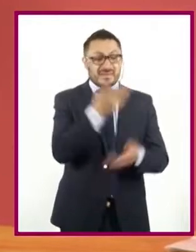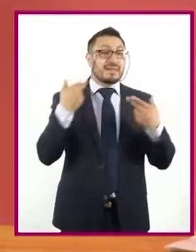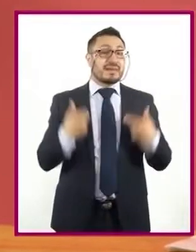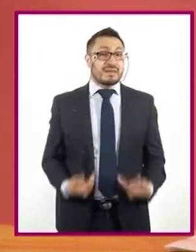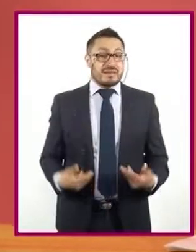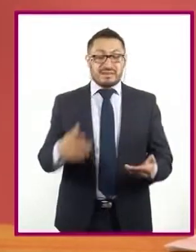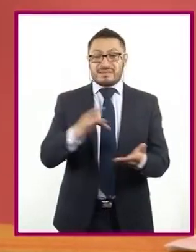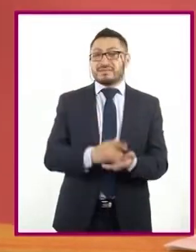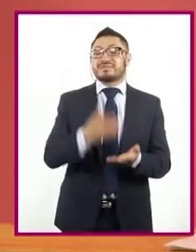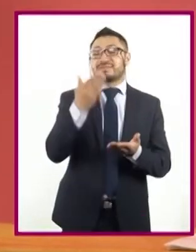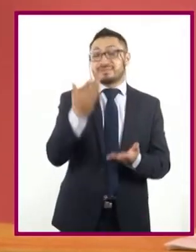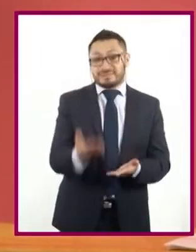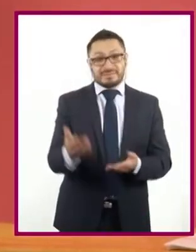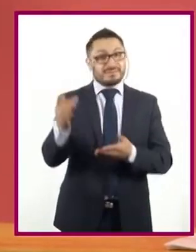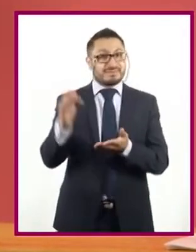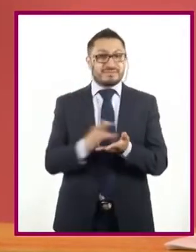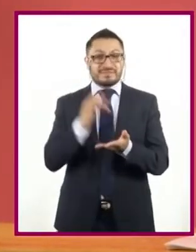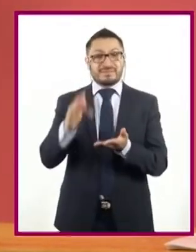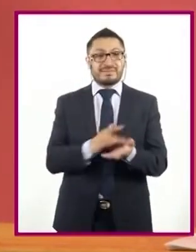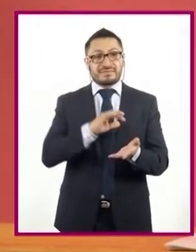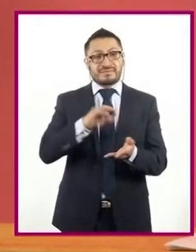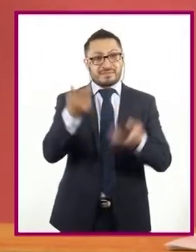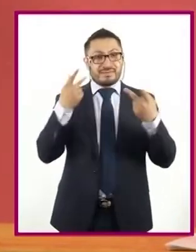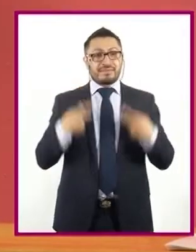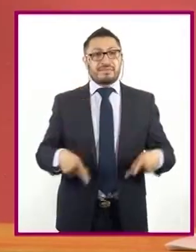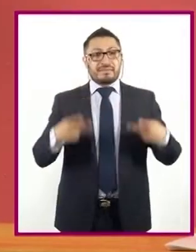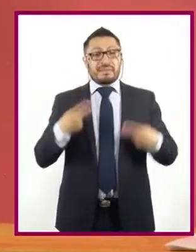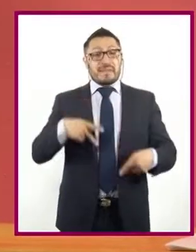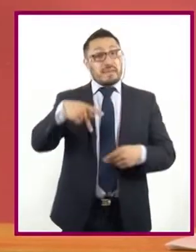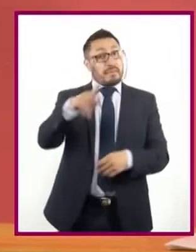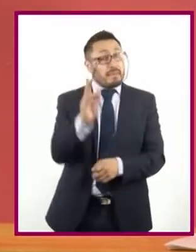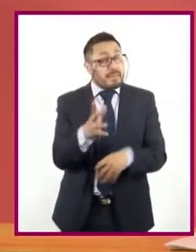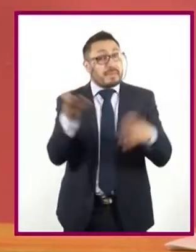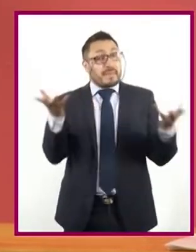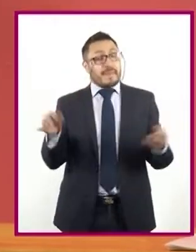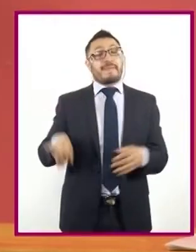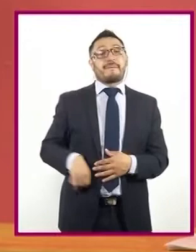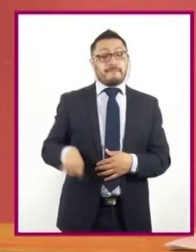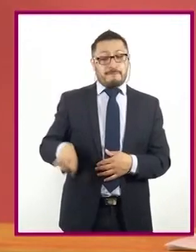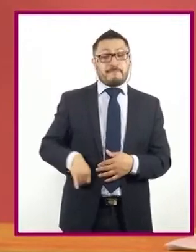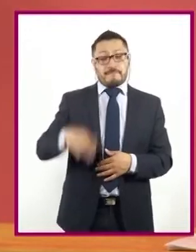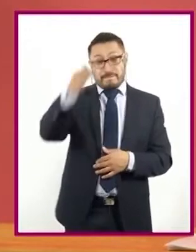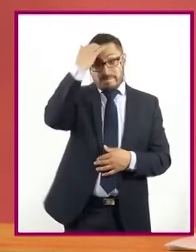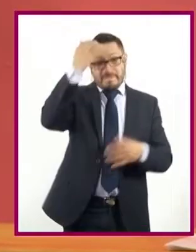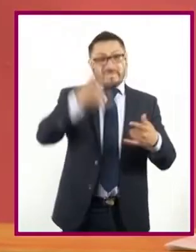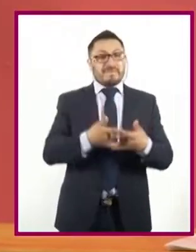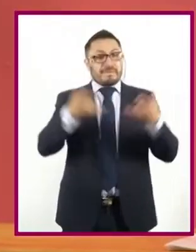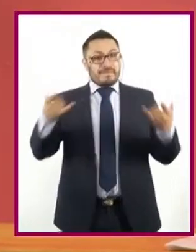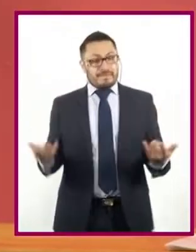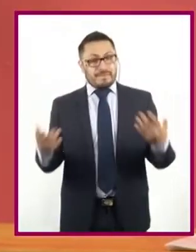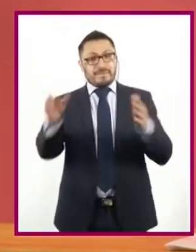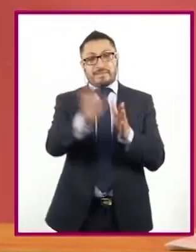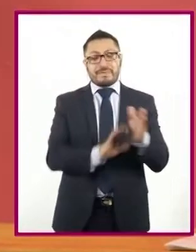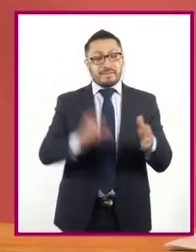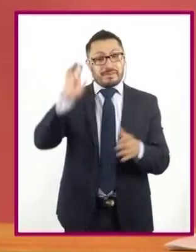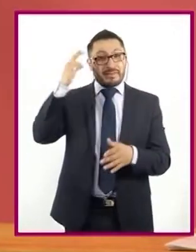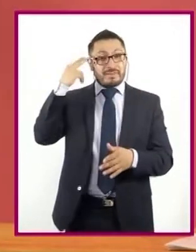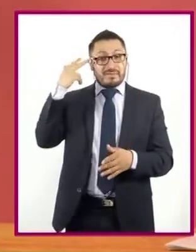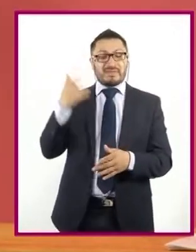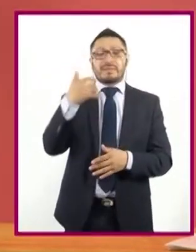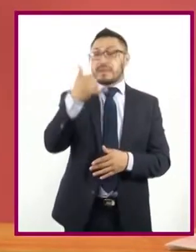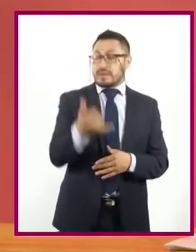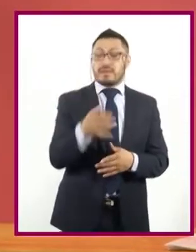humanos agradecer el apoyo de alguien más. Pero fíjate qué interesante conocer algunos datos del calendario chino